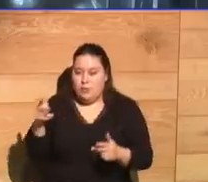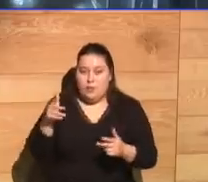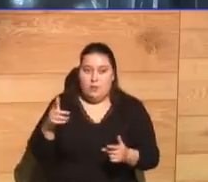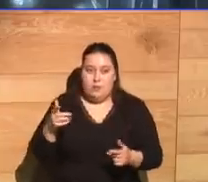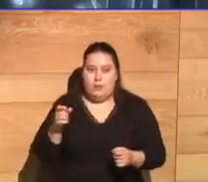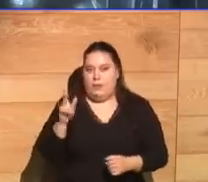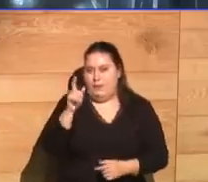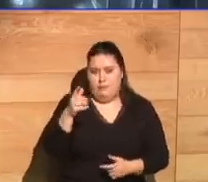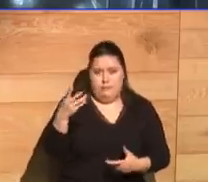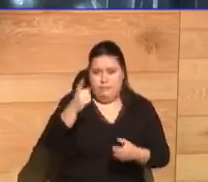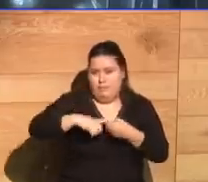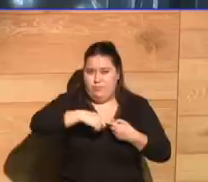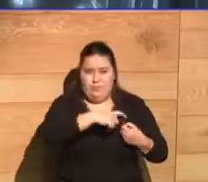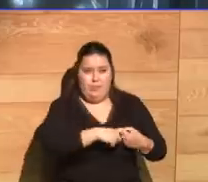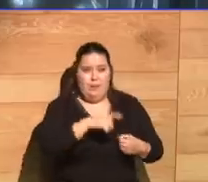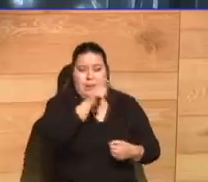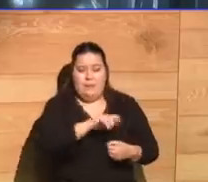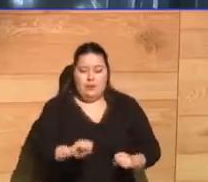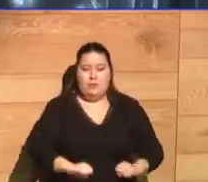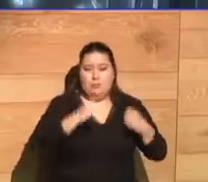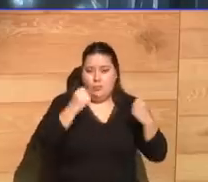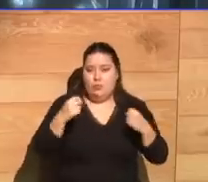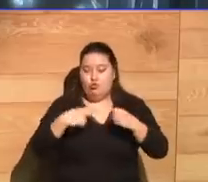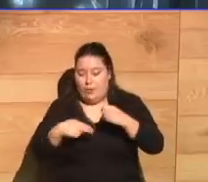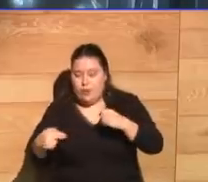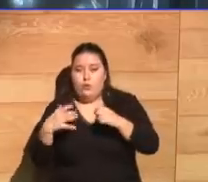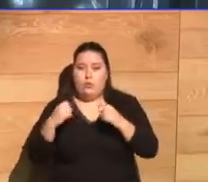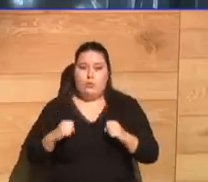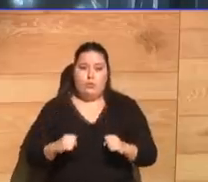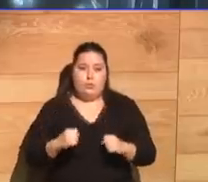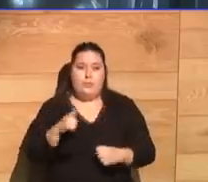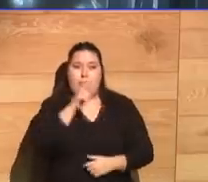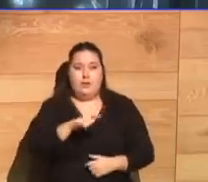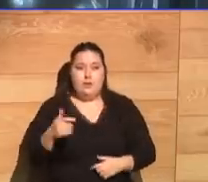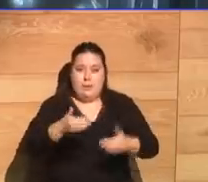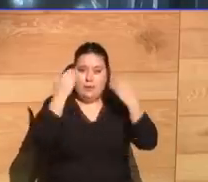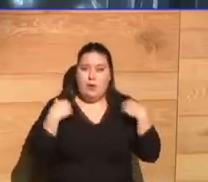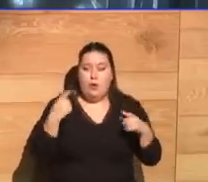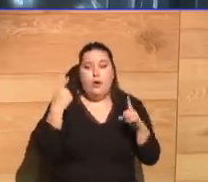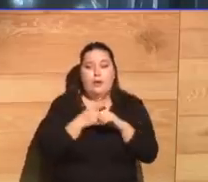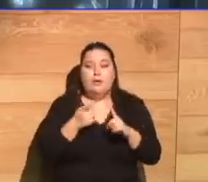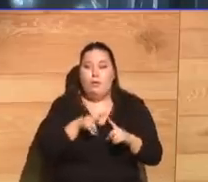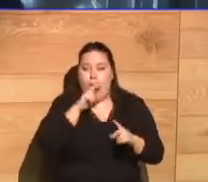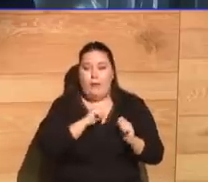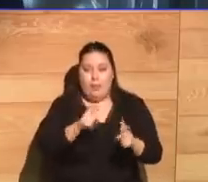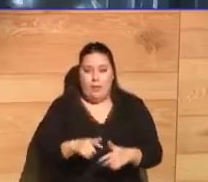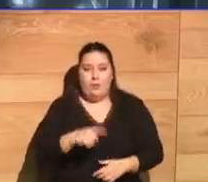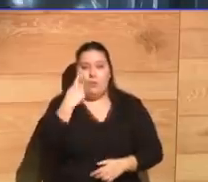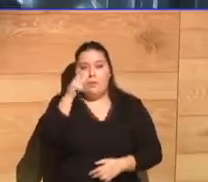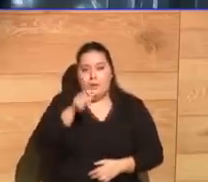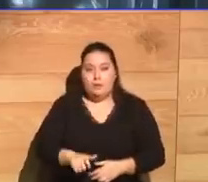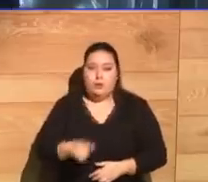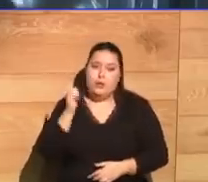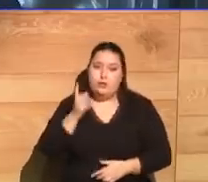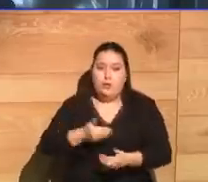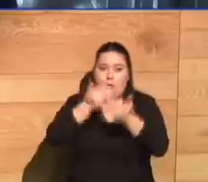Electricistas submarinos. Rescatadores submarinos, dos. Gente encargada solo de estar dándole oxígeno todo el rato. Un tío encargado solo